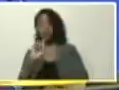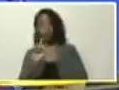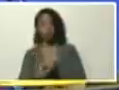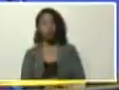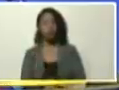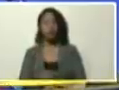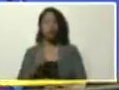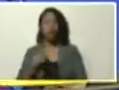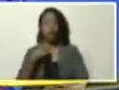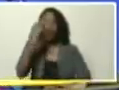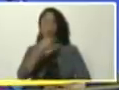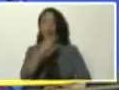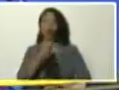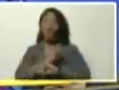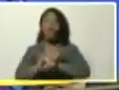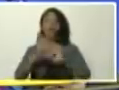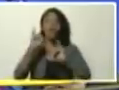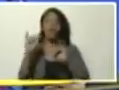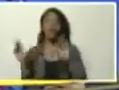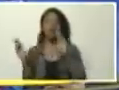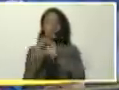Se los prometo al final del discurso.